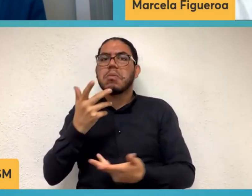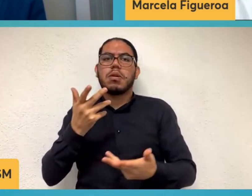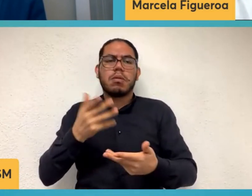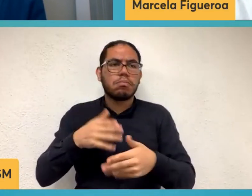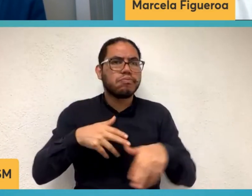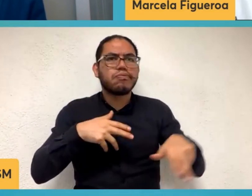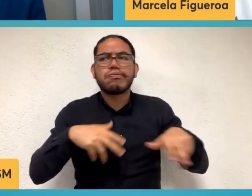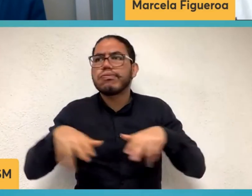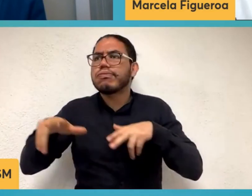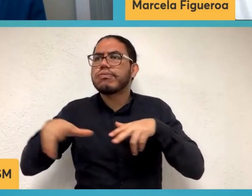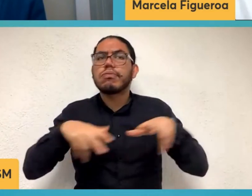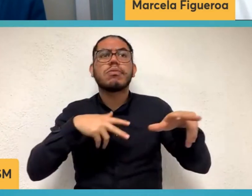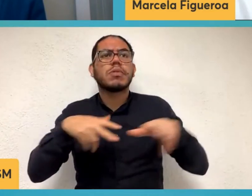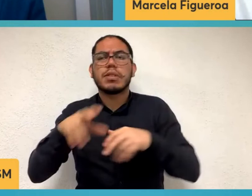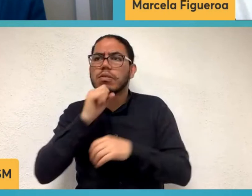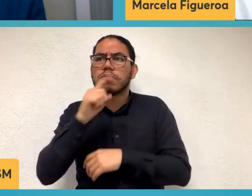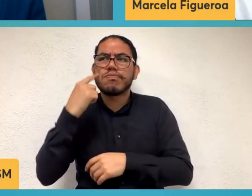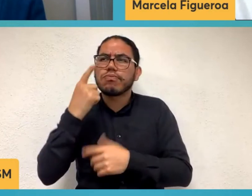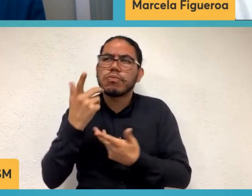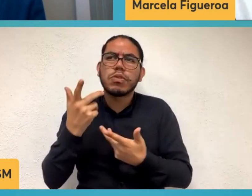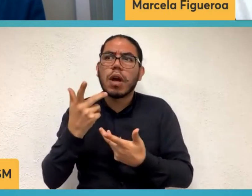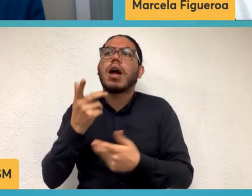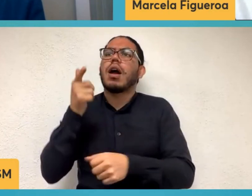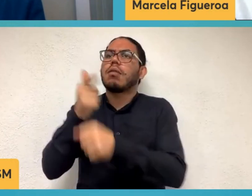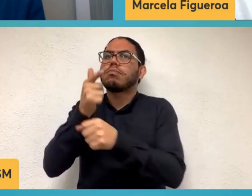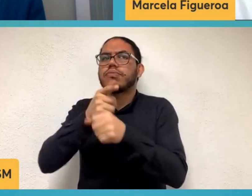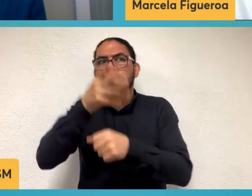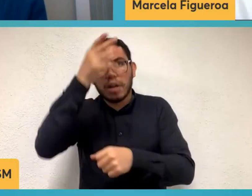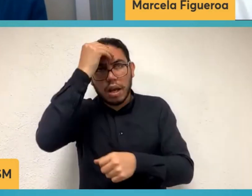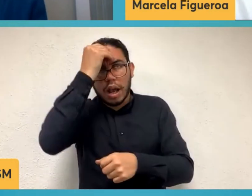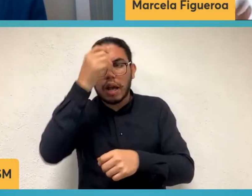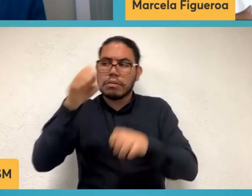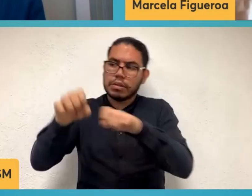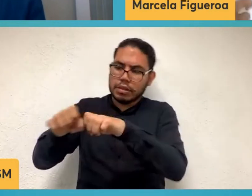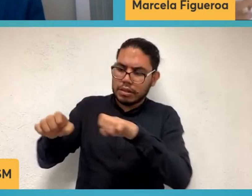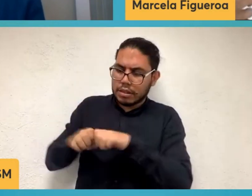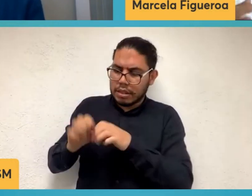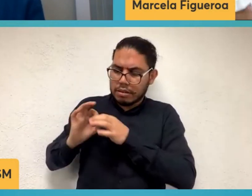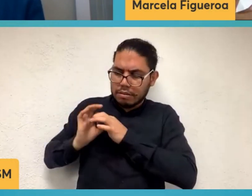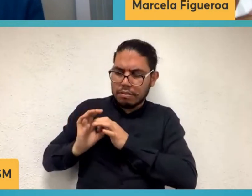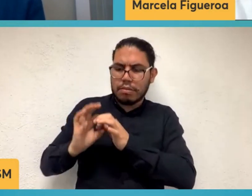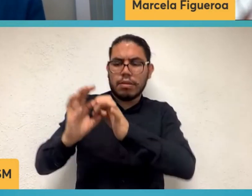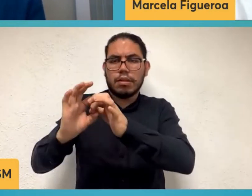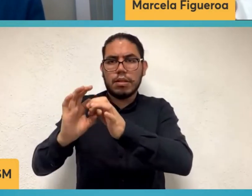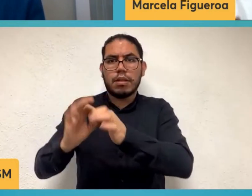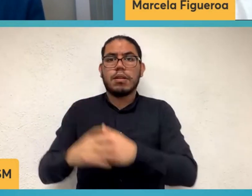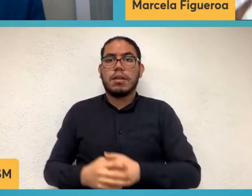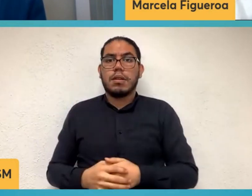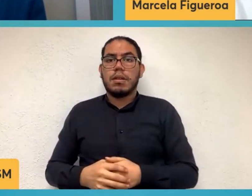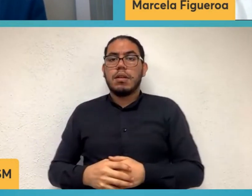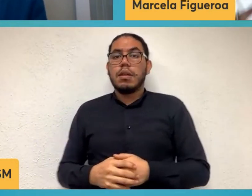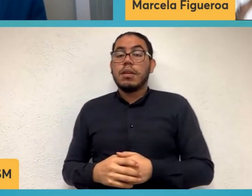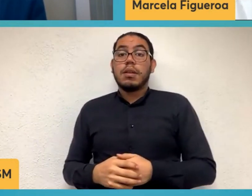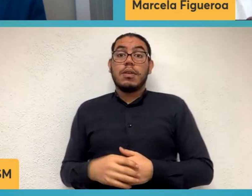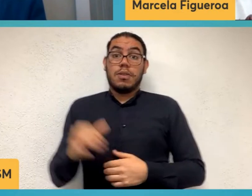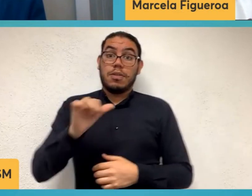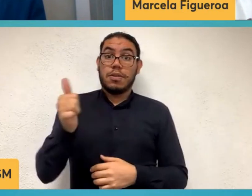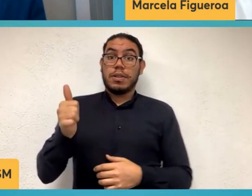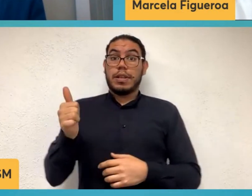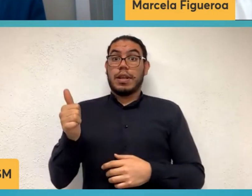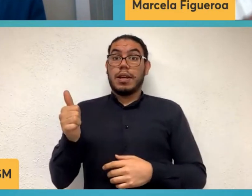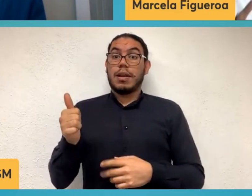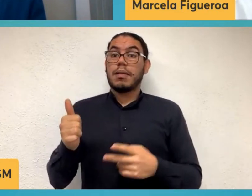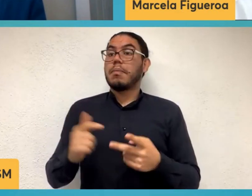un trabajo colaborativo y un trabajo en equipo. Otra palabra que aprendí que me encantó,